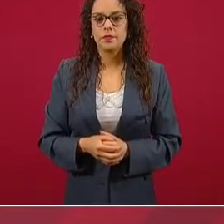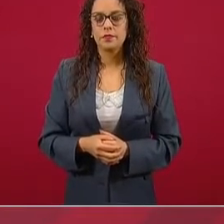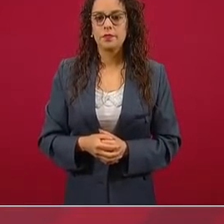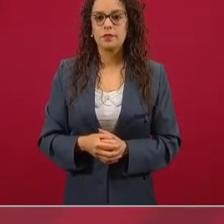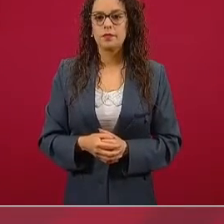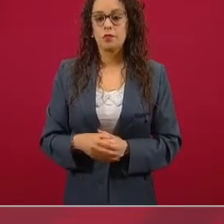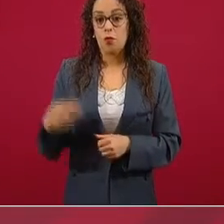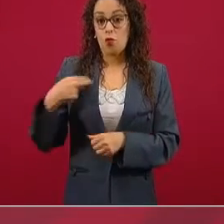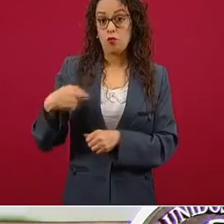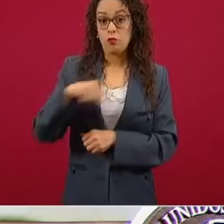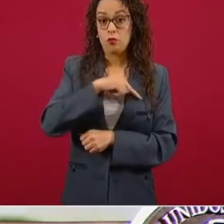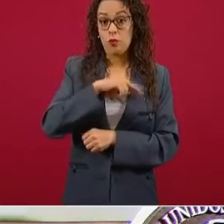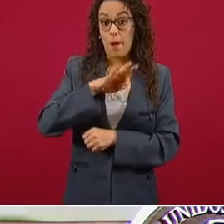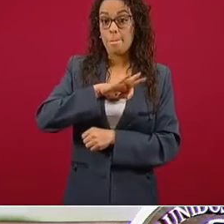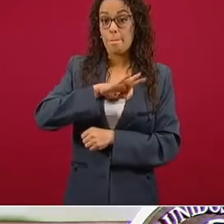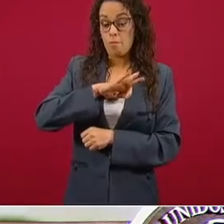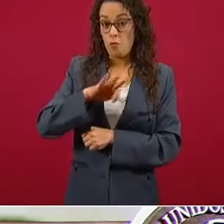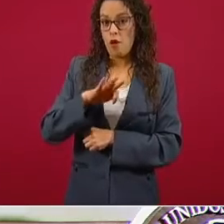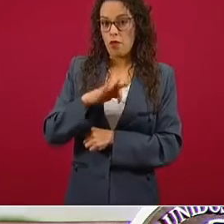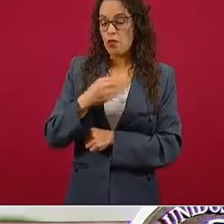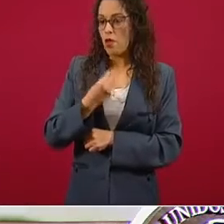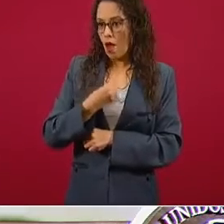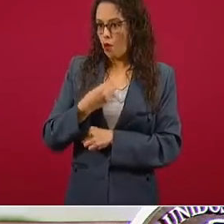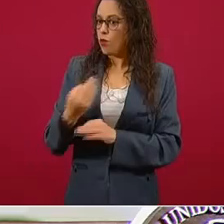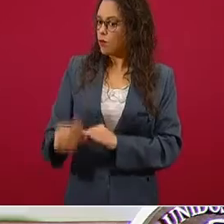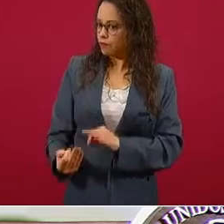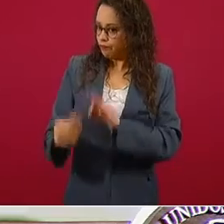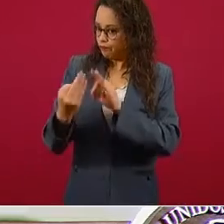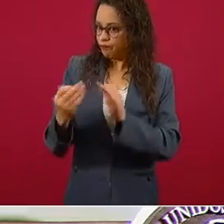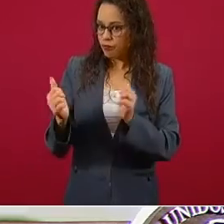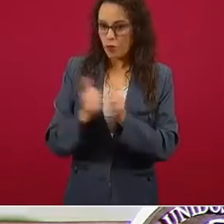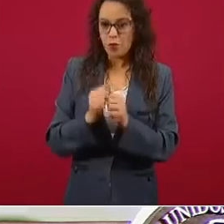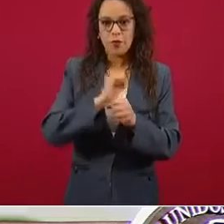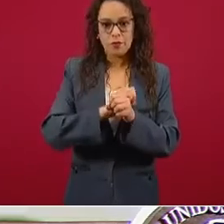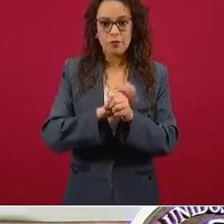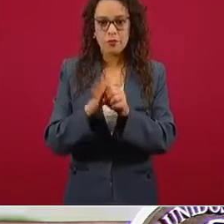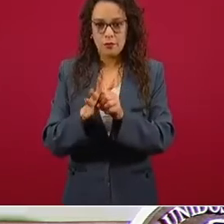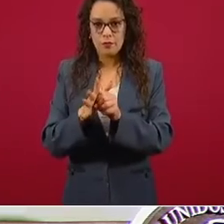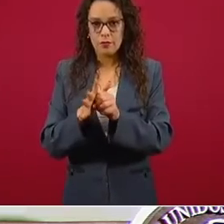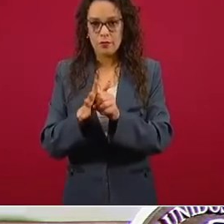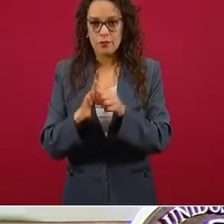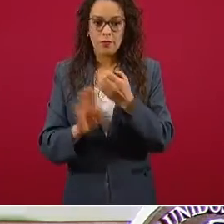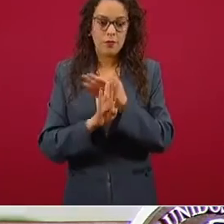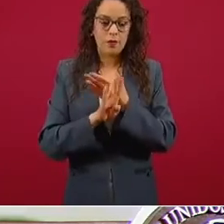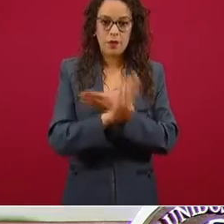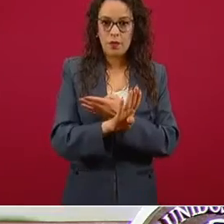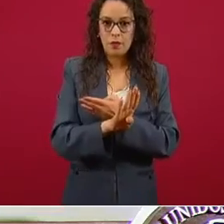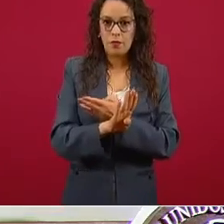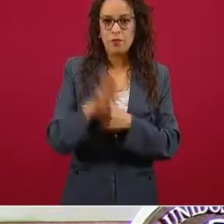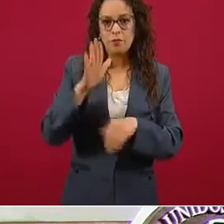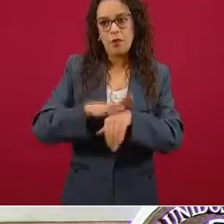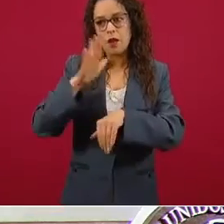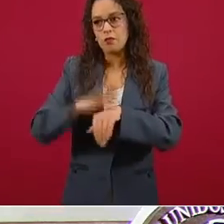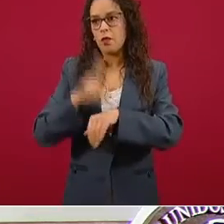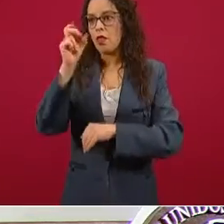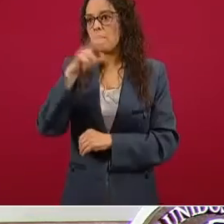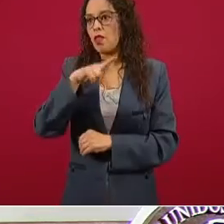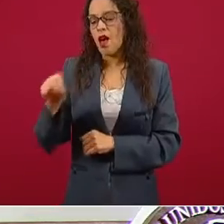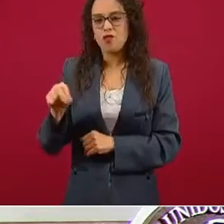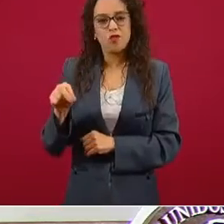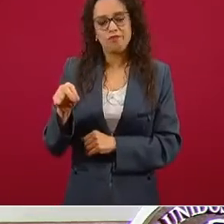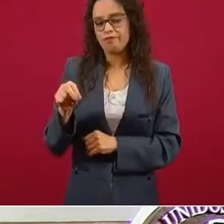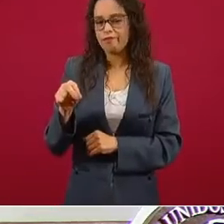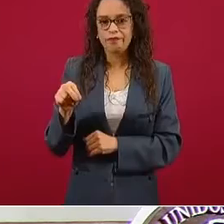pandemia sin que cause más daños, más estragos,